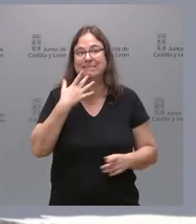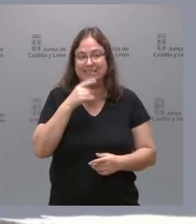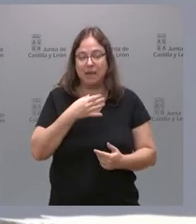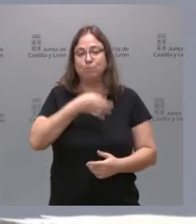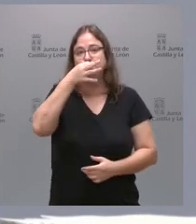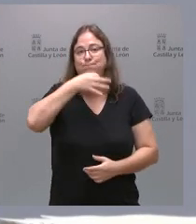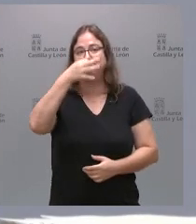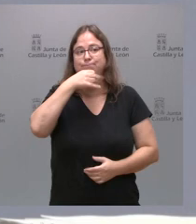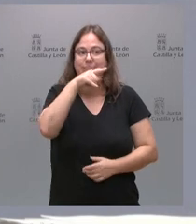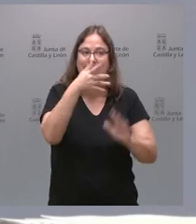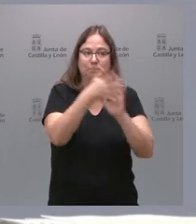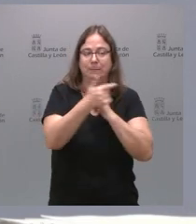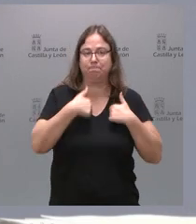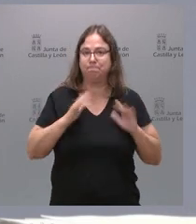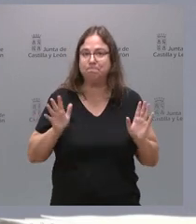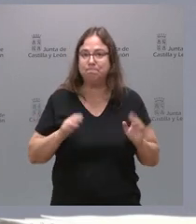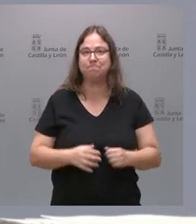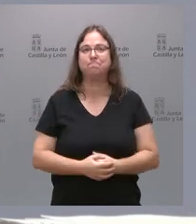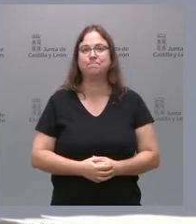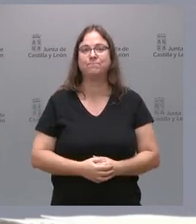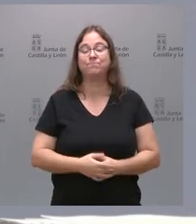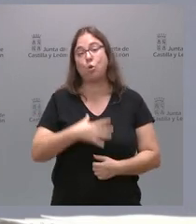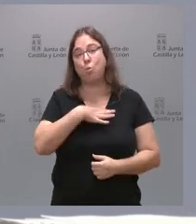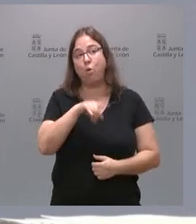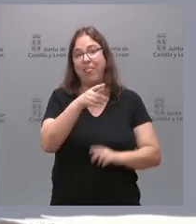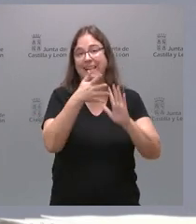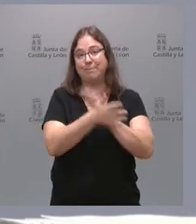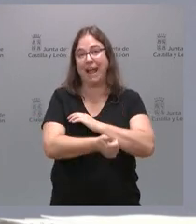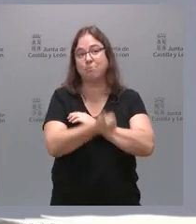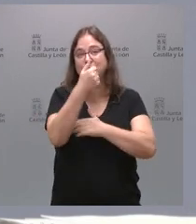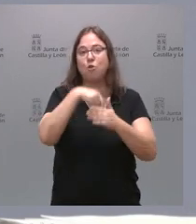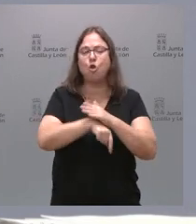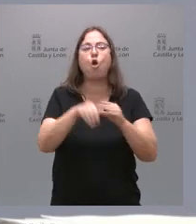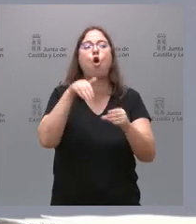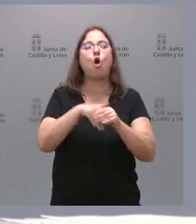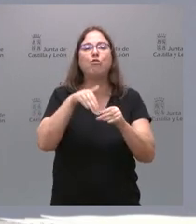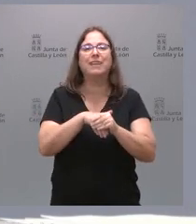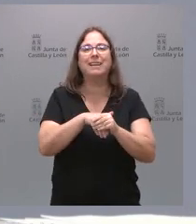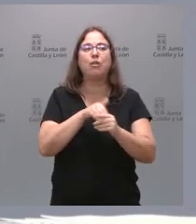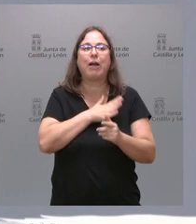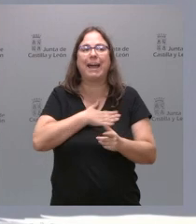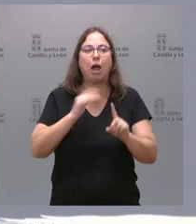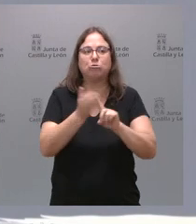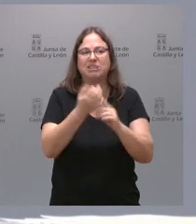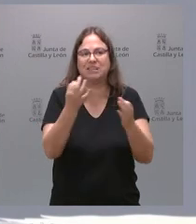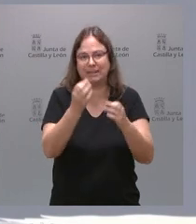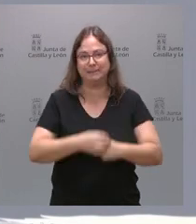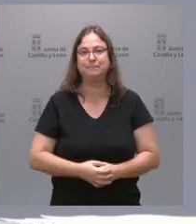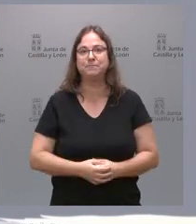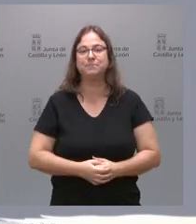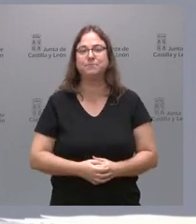esas declaraciones que quizá pueda explicarles más el sentido o el contenido de lo que pretendía con las mismas